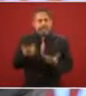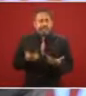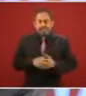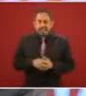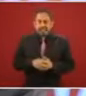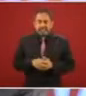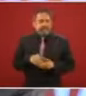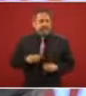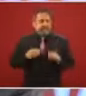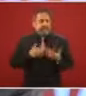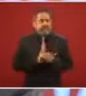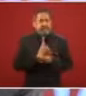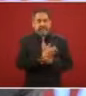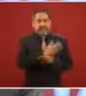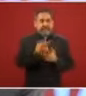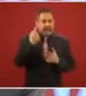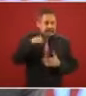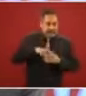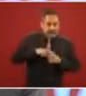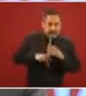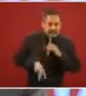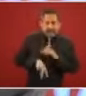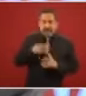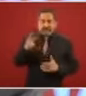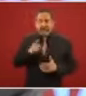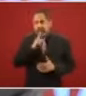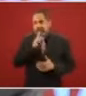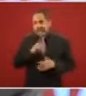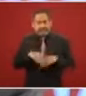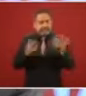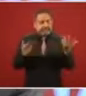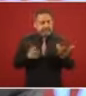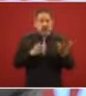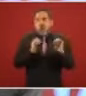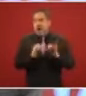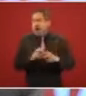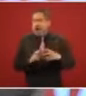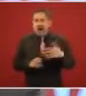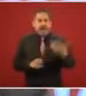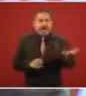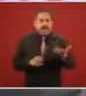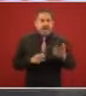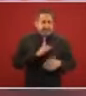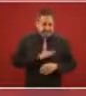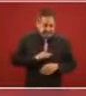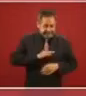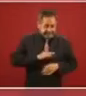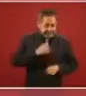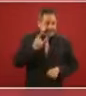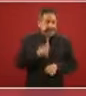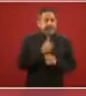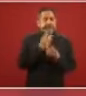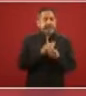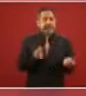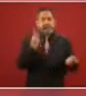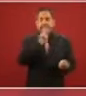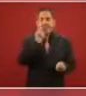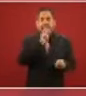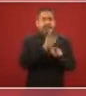vida vacía o se obtiene una felicidad efímera,